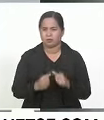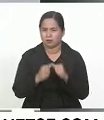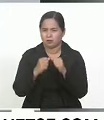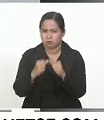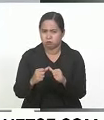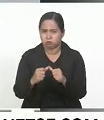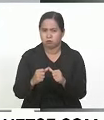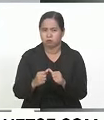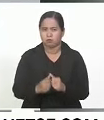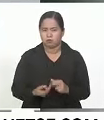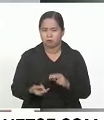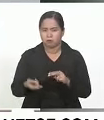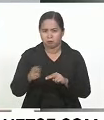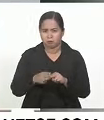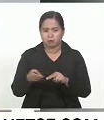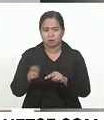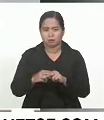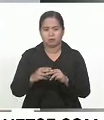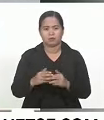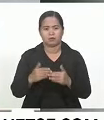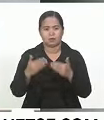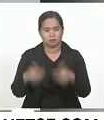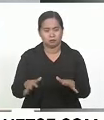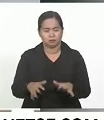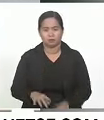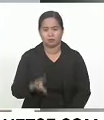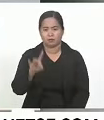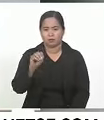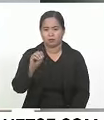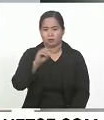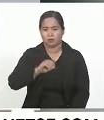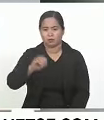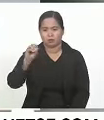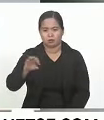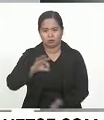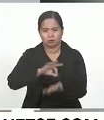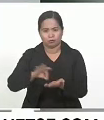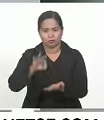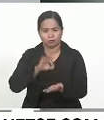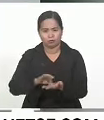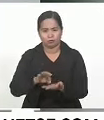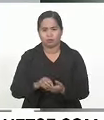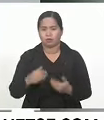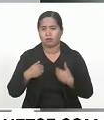una tendencia contundente e irreversible.